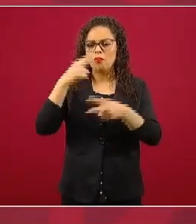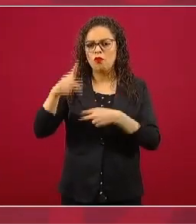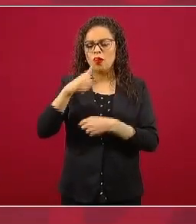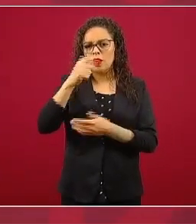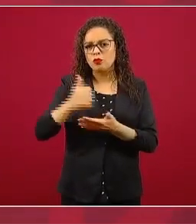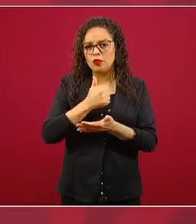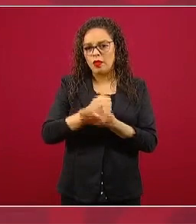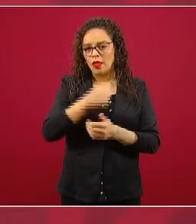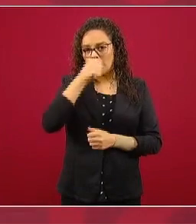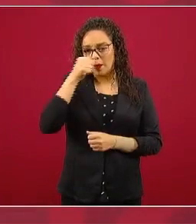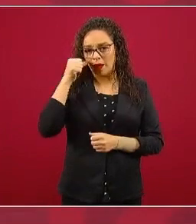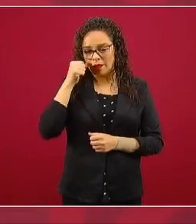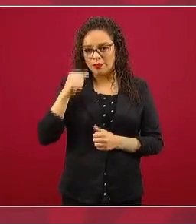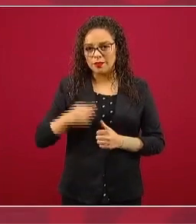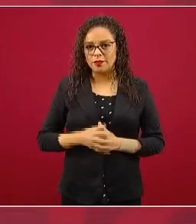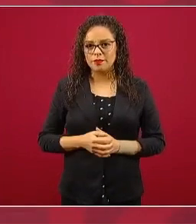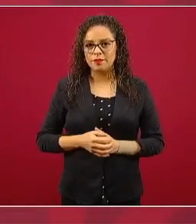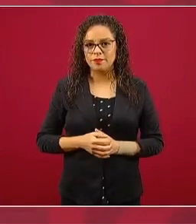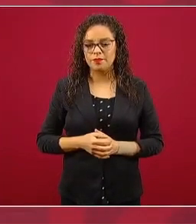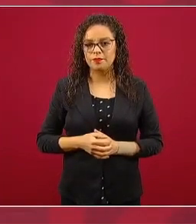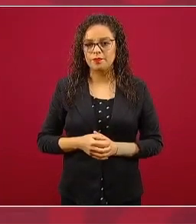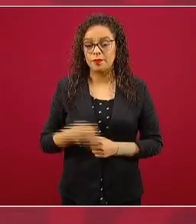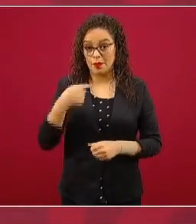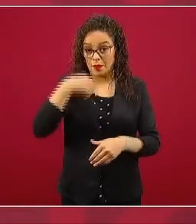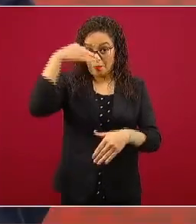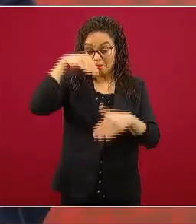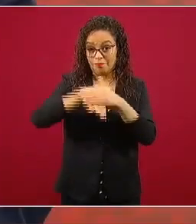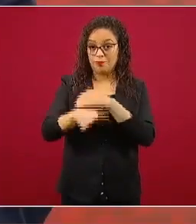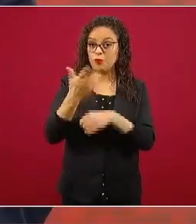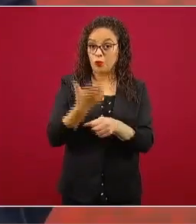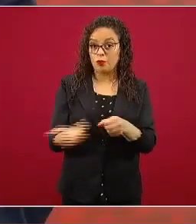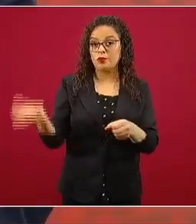Juárez, a un hospital